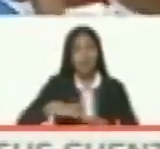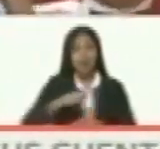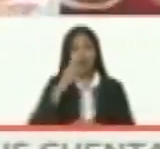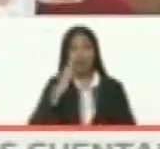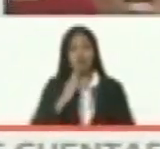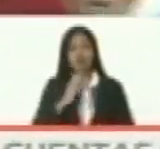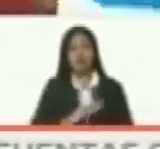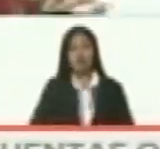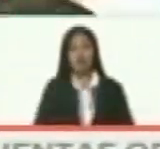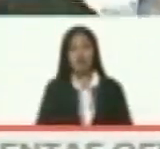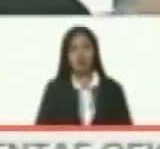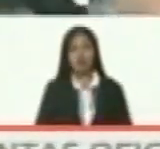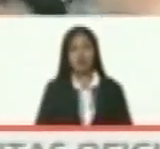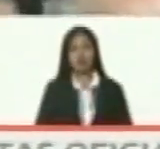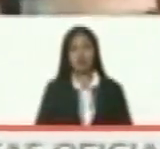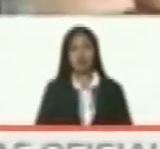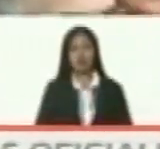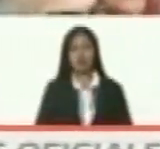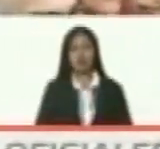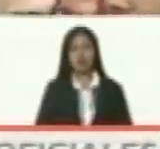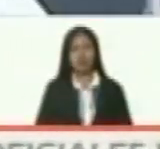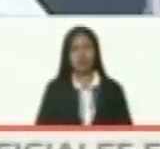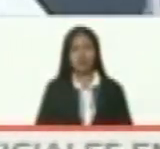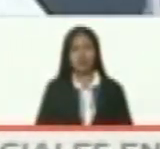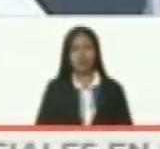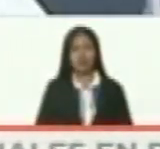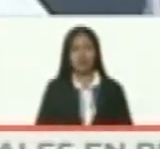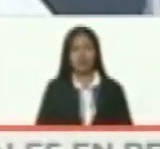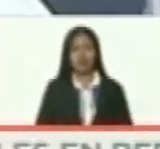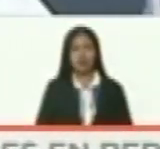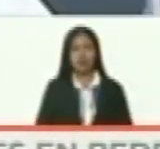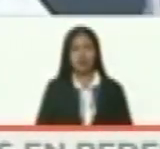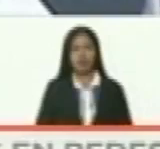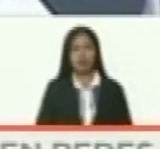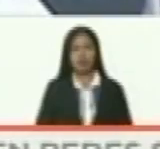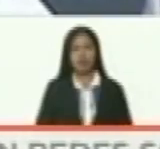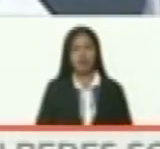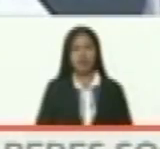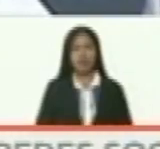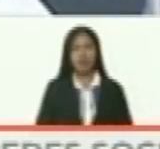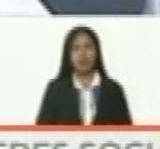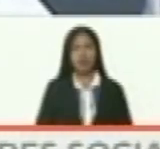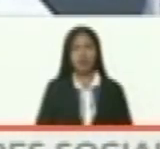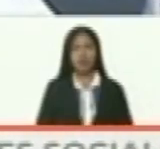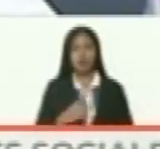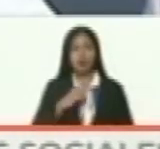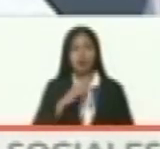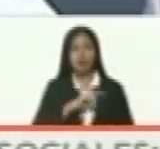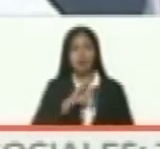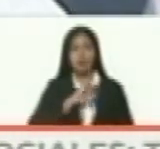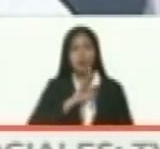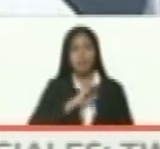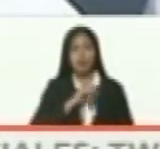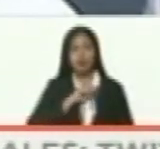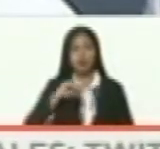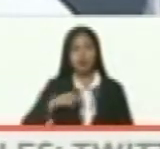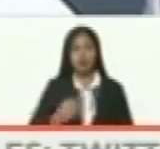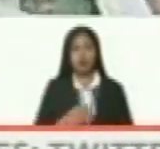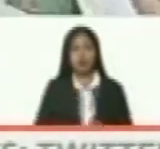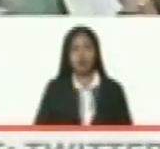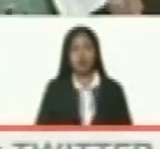país por la defensa de Venezuela, por la paz de la patria, por la felicidad de todos y de todas. ¡Que viva